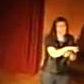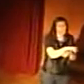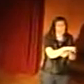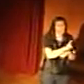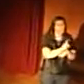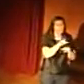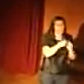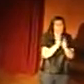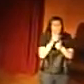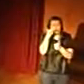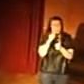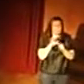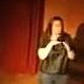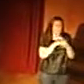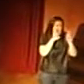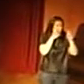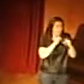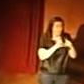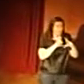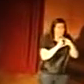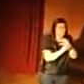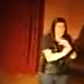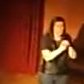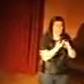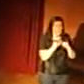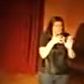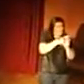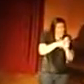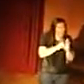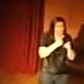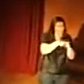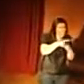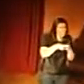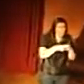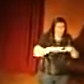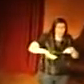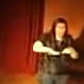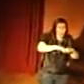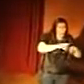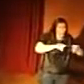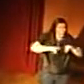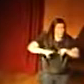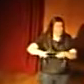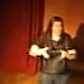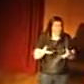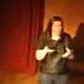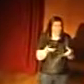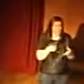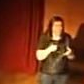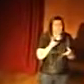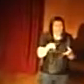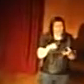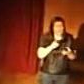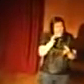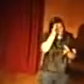absoluto en la perspectiva en la descripción lineal de los objetos en la topografía del paisaje y desde luego en ese